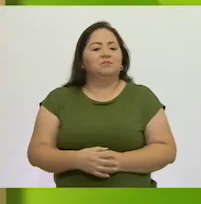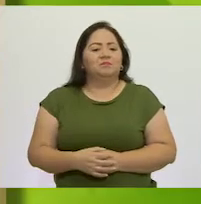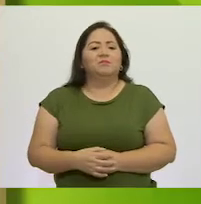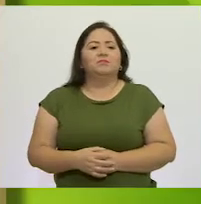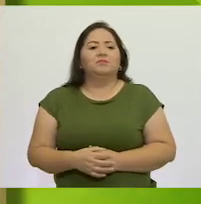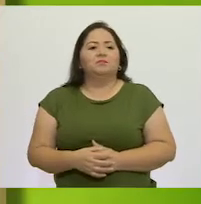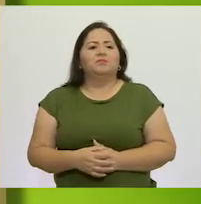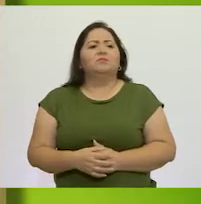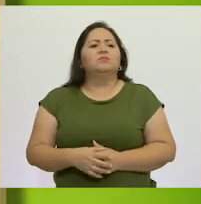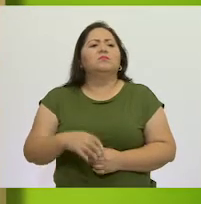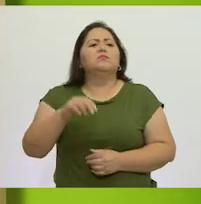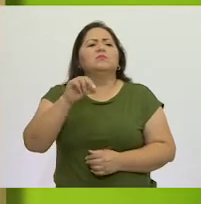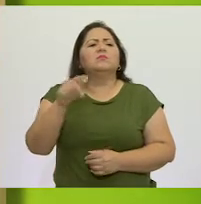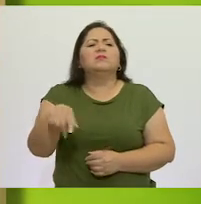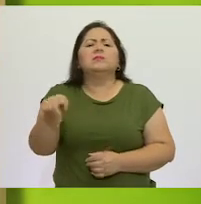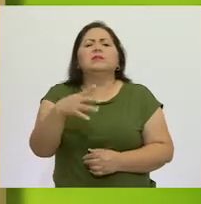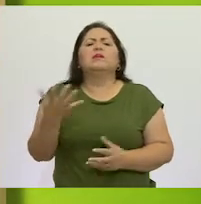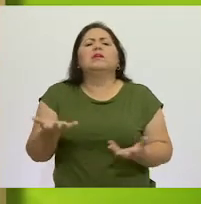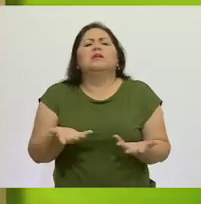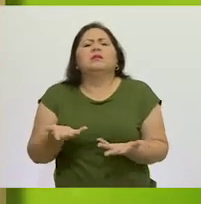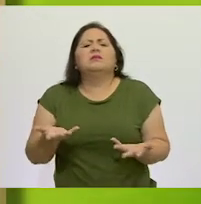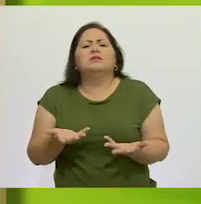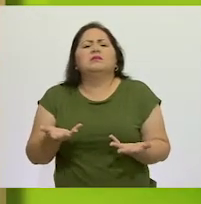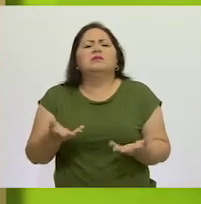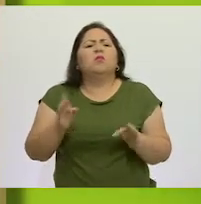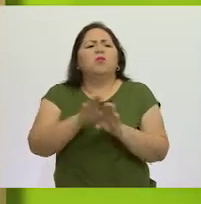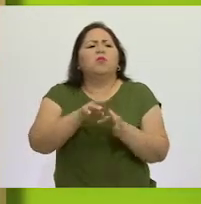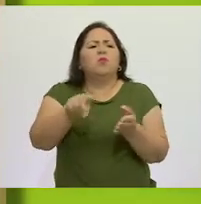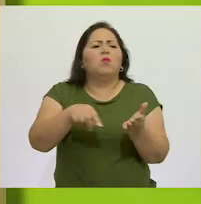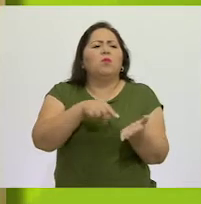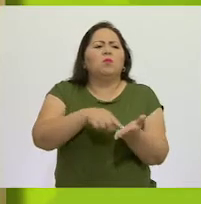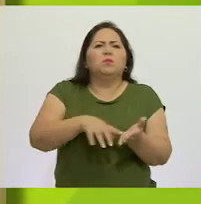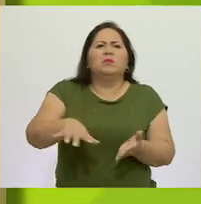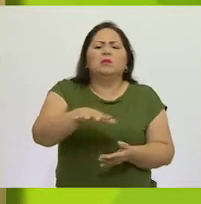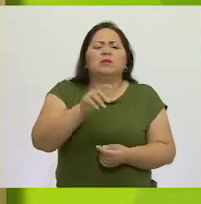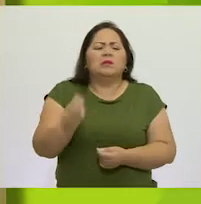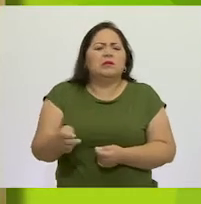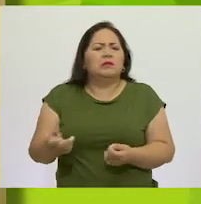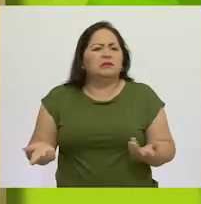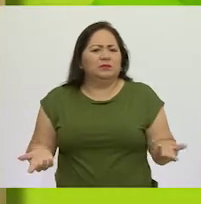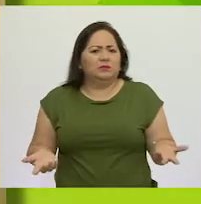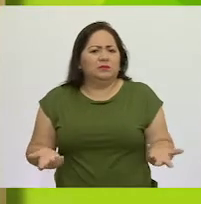¿Y qué hacen ahí? ¿Y cómo es el lugar en el que están?